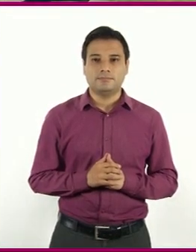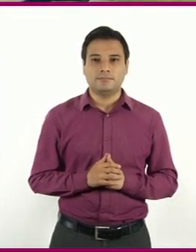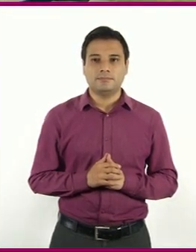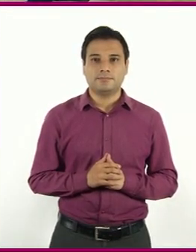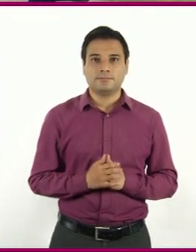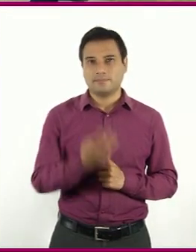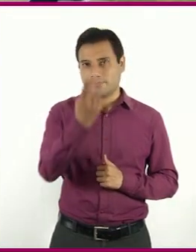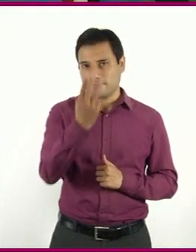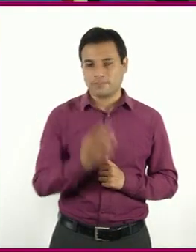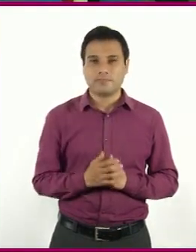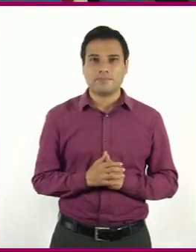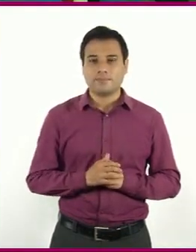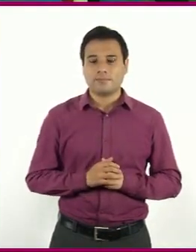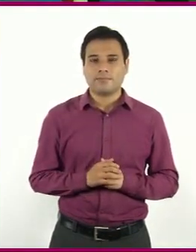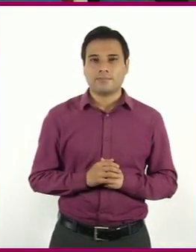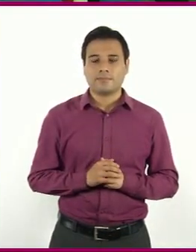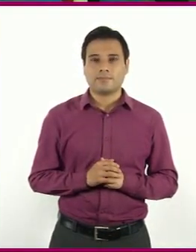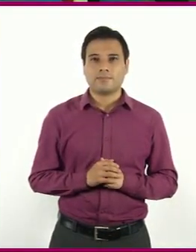Tres.